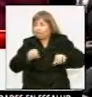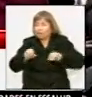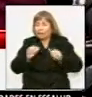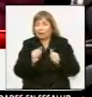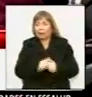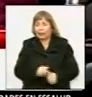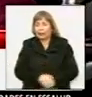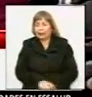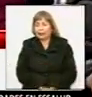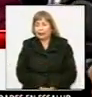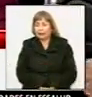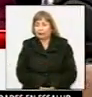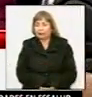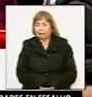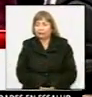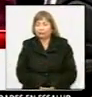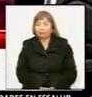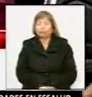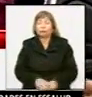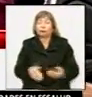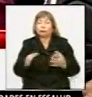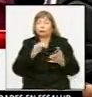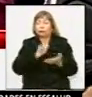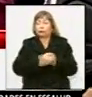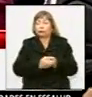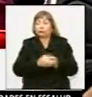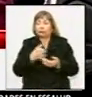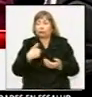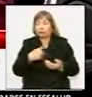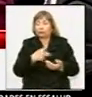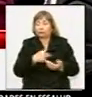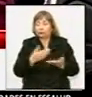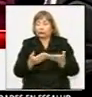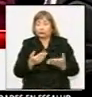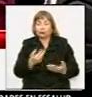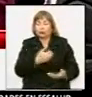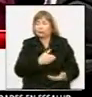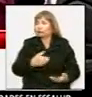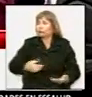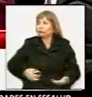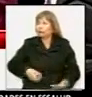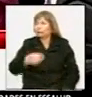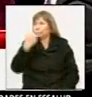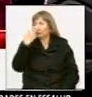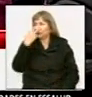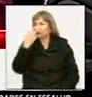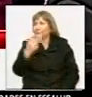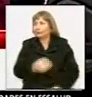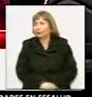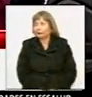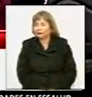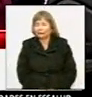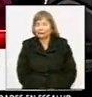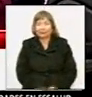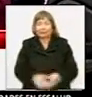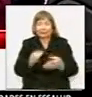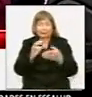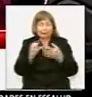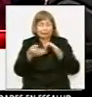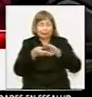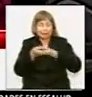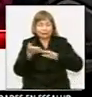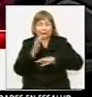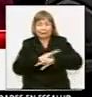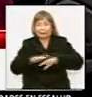avance de la lucha contra la corrupción. A todos nosotros nos corresponde, presidente, ver y analizar también que la corrupción puede estar